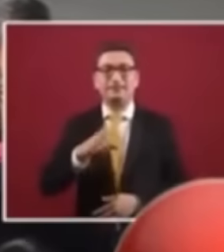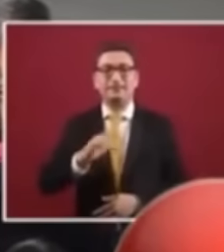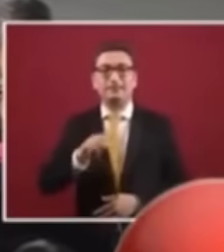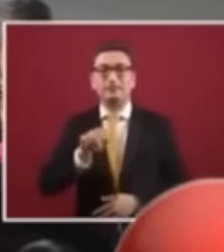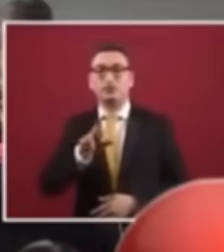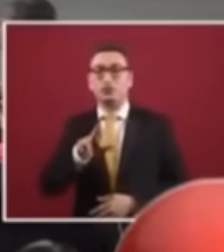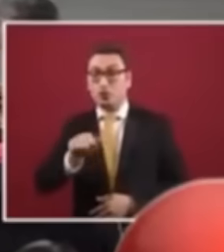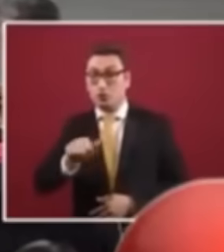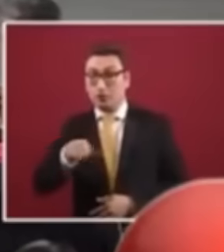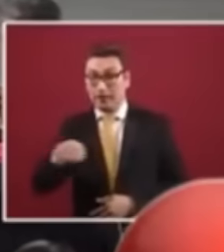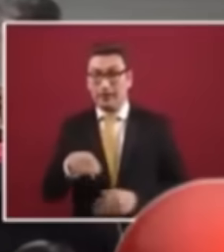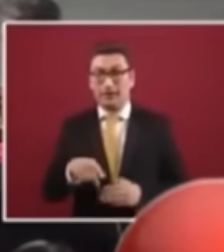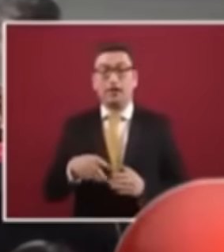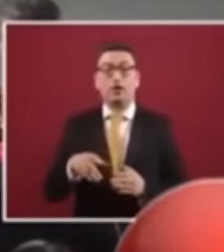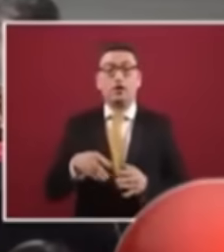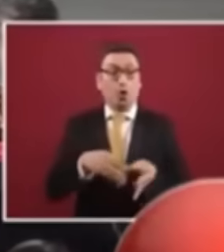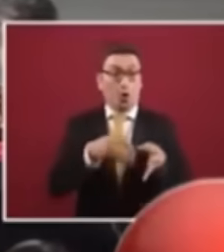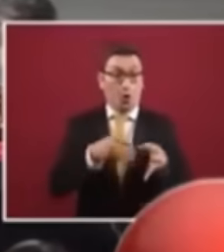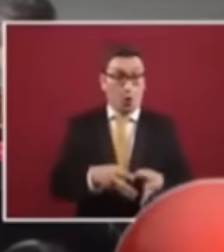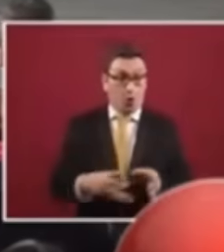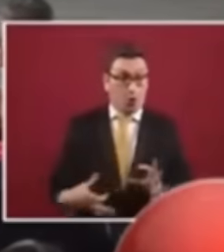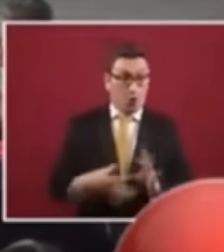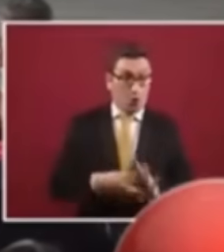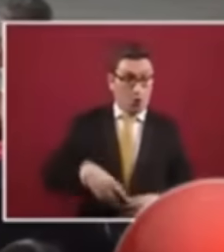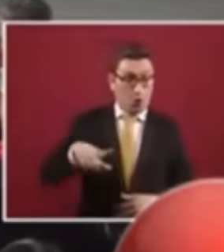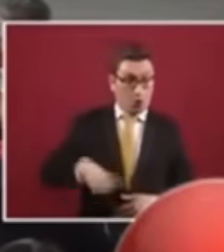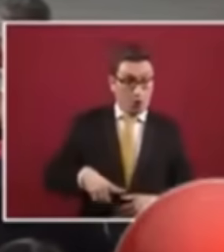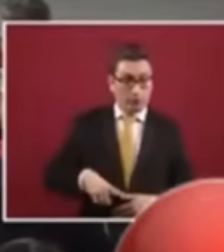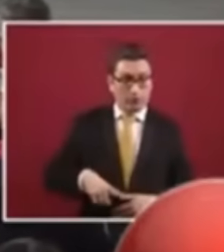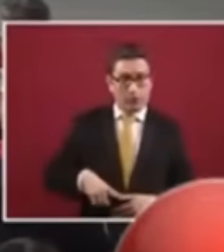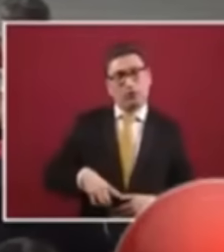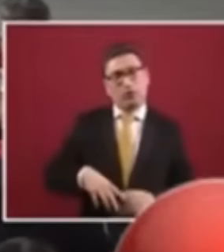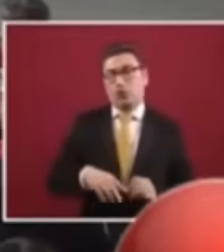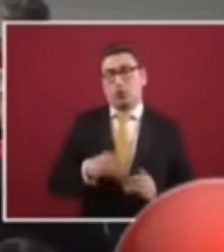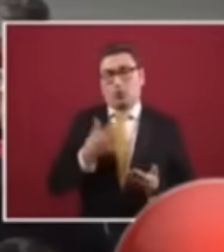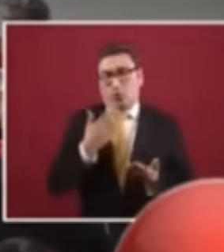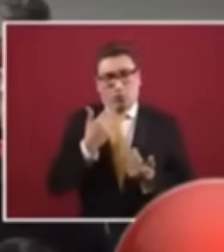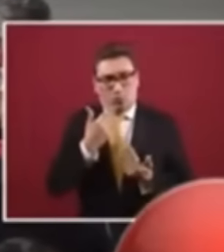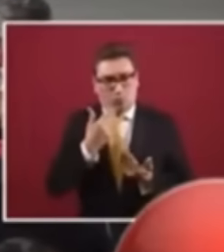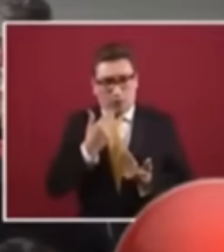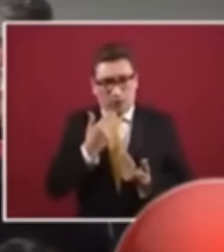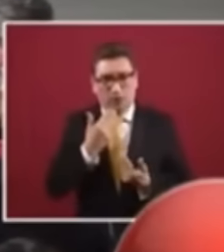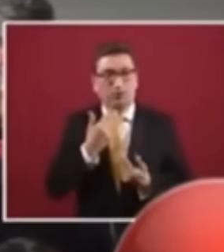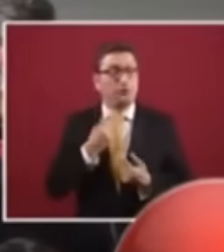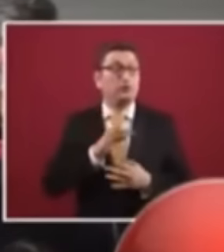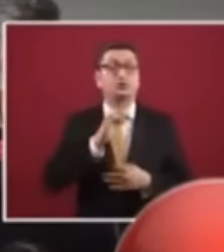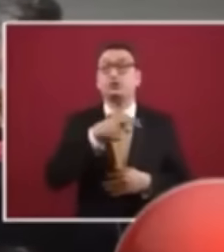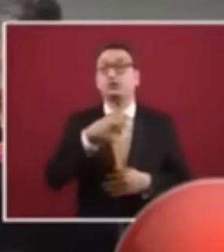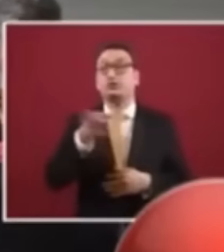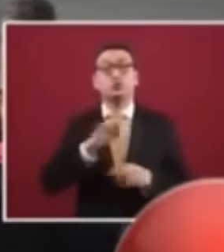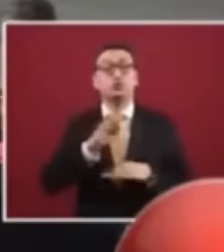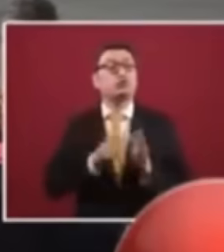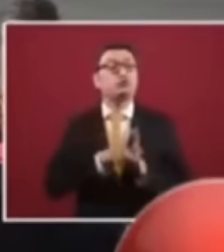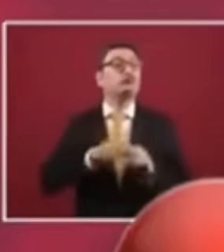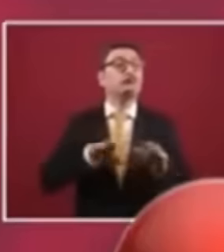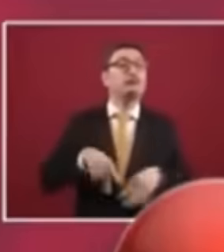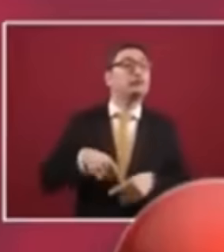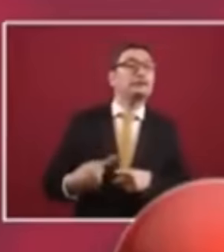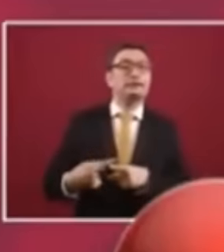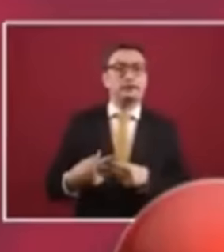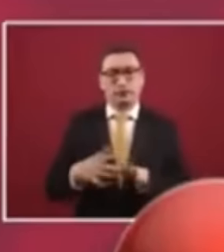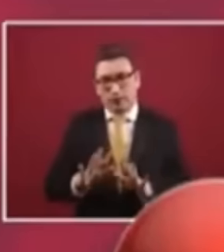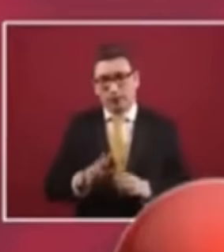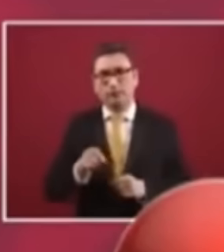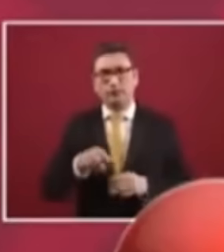no recibe publicidad oficial, si esa es la aclaración que precisa el medio. Y bueno, es transparente el gasto